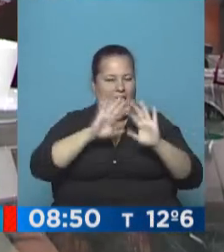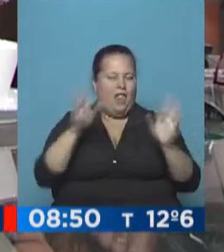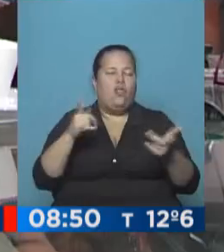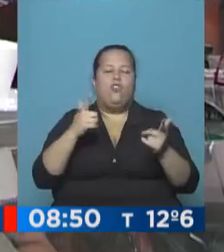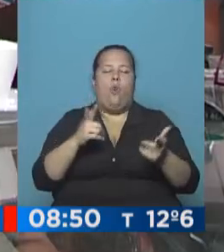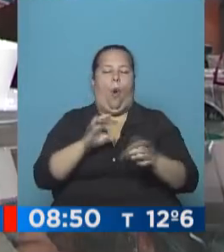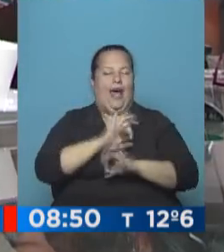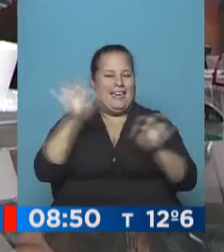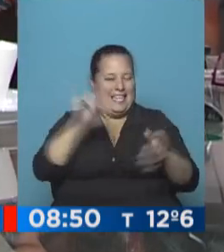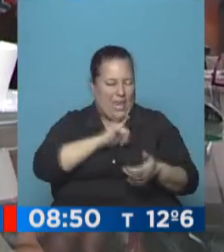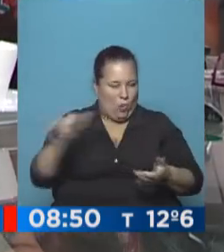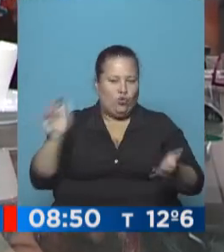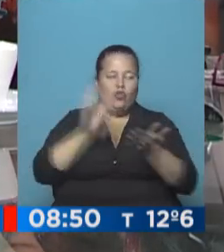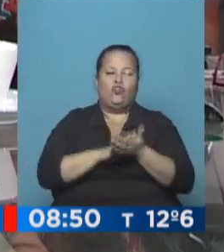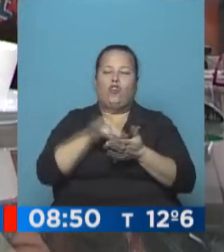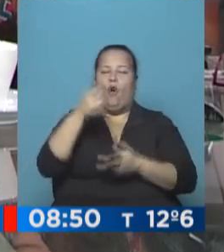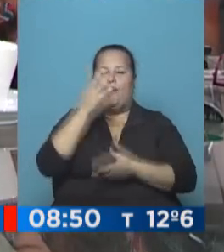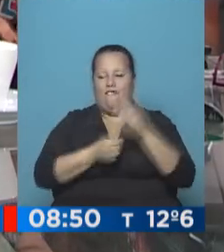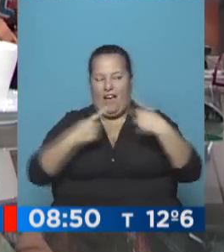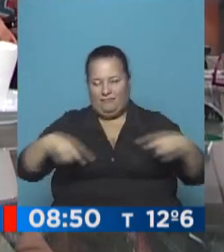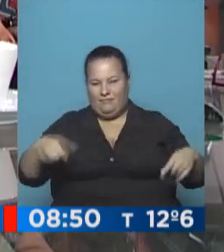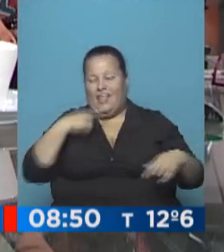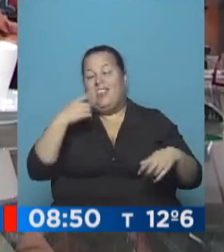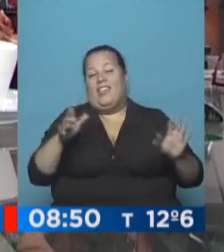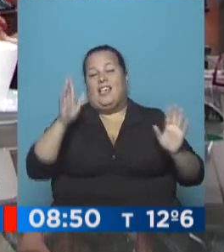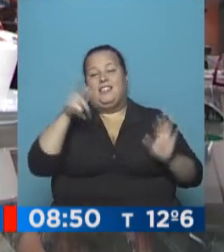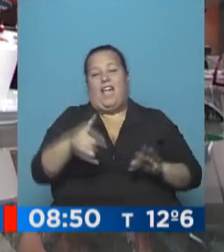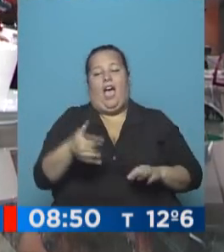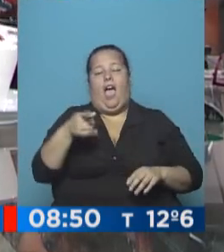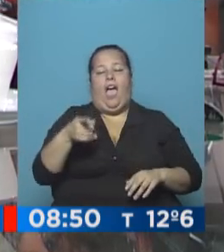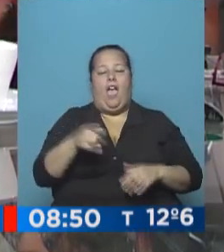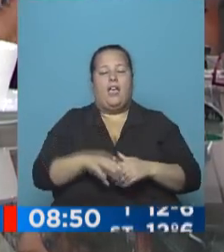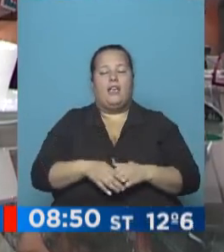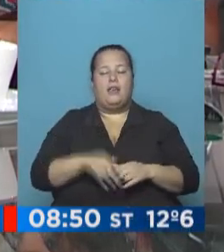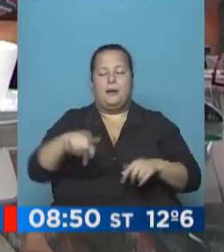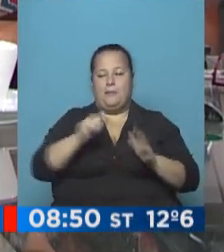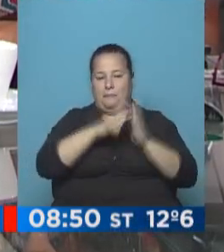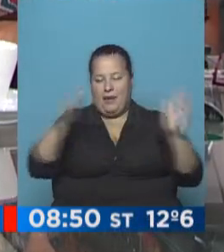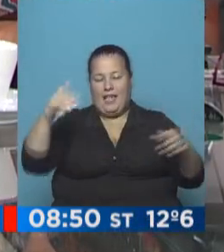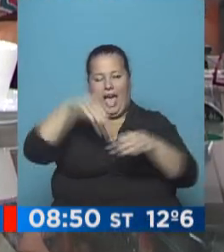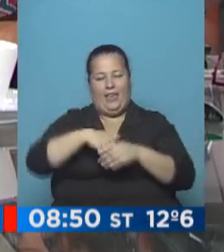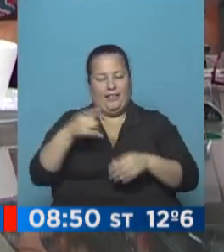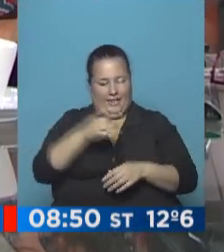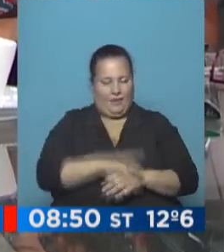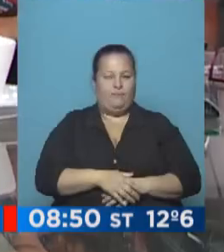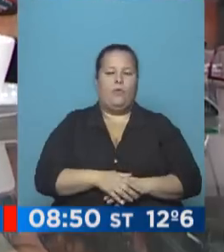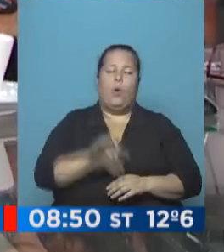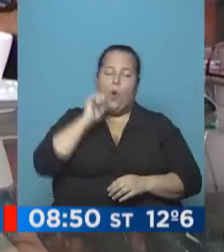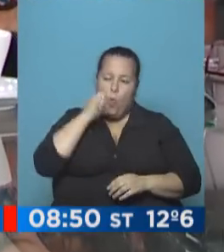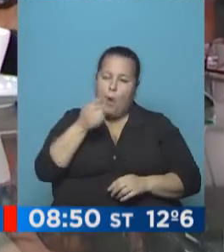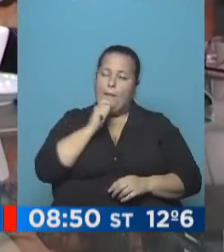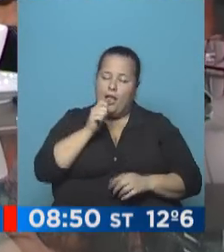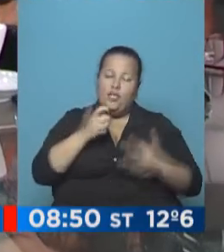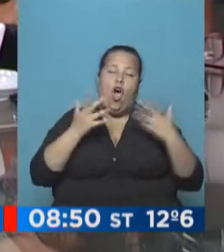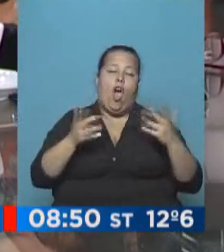existe una sola denuncia sobre esas irregularidades que aparentemente se habrían vivido en estos meses adentro de los vagones. Bueno, ha sido rico periodísticamente.